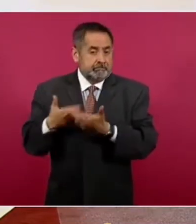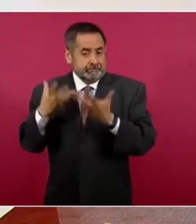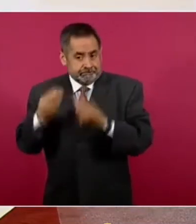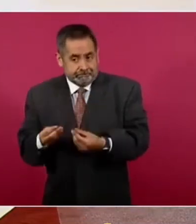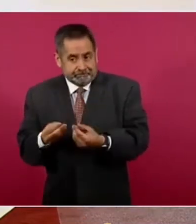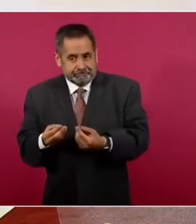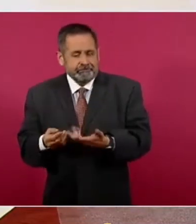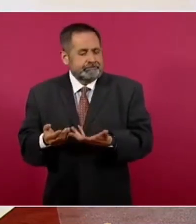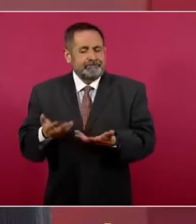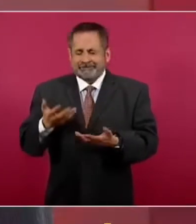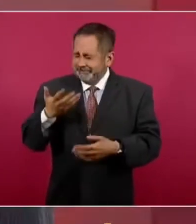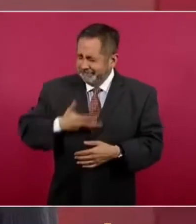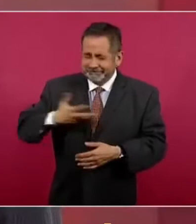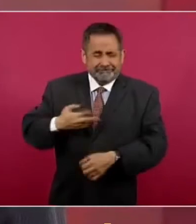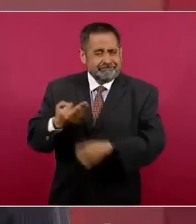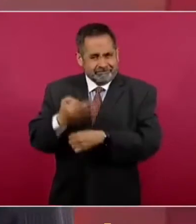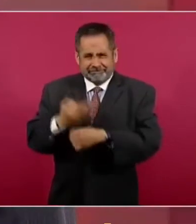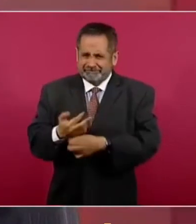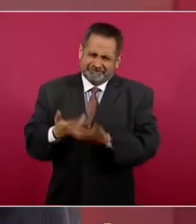es el oro blanco